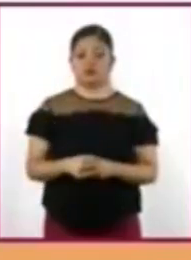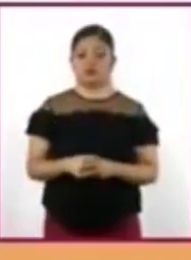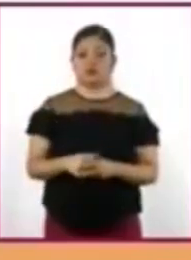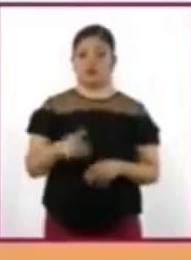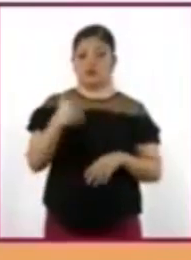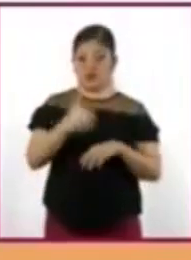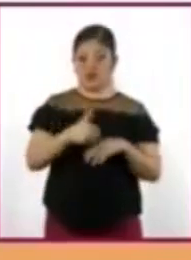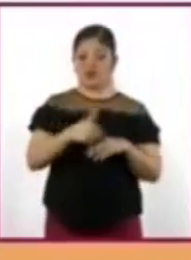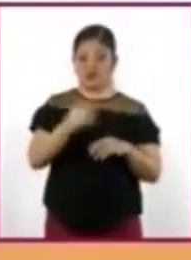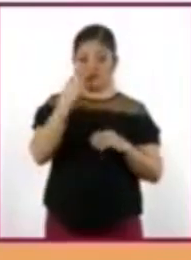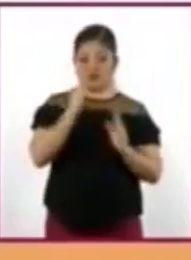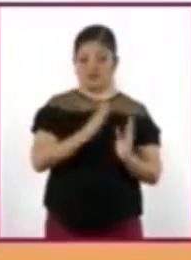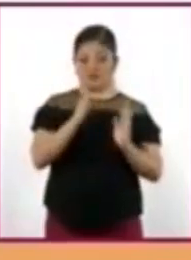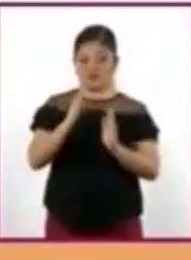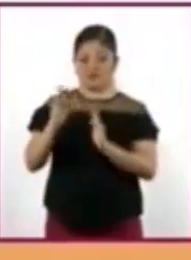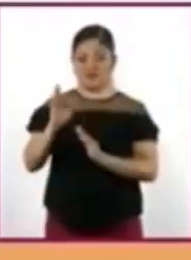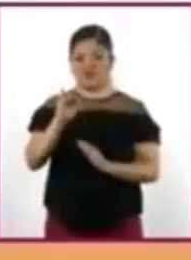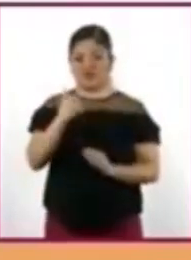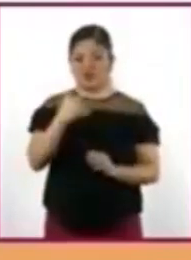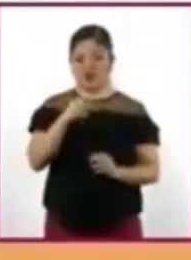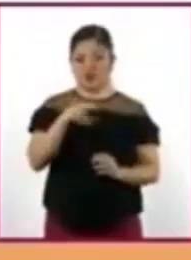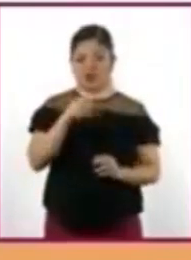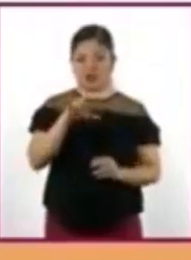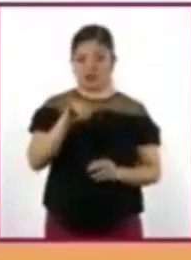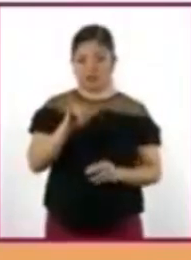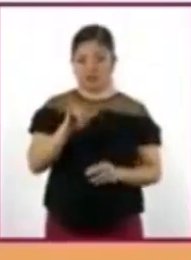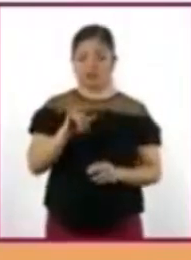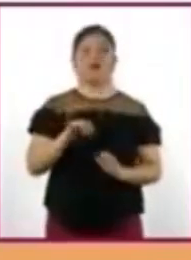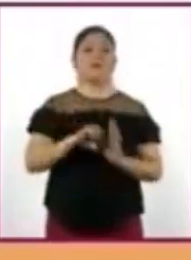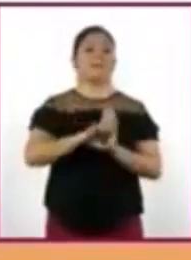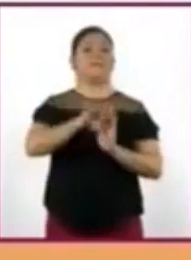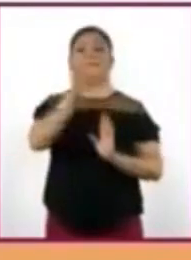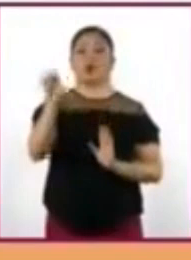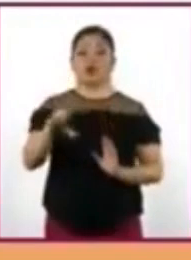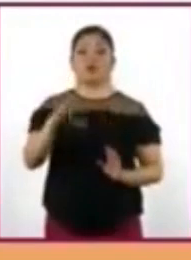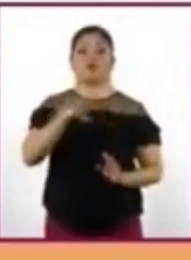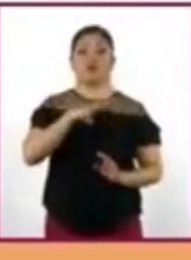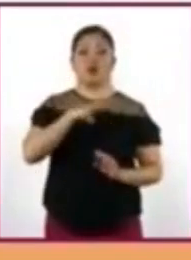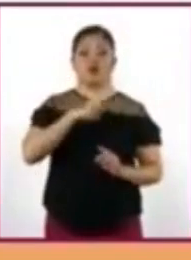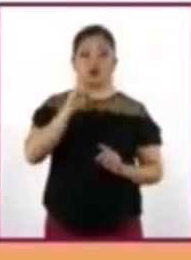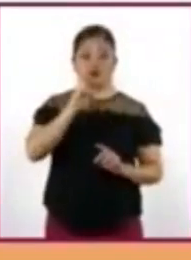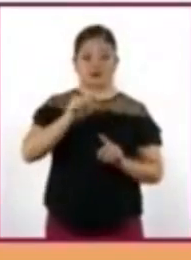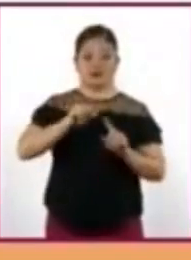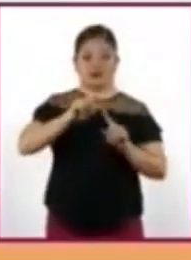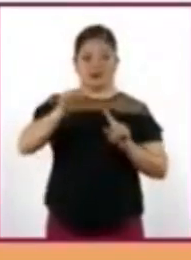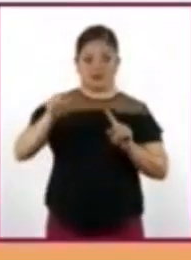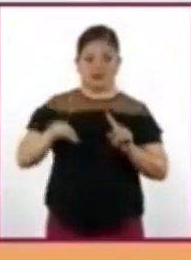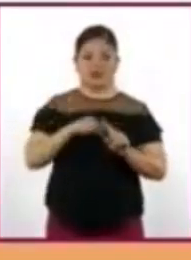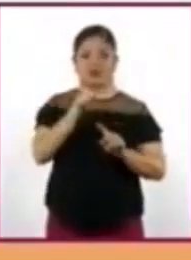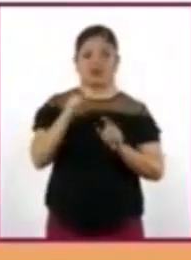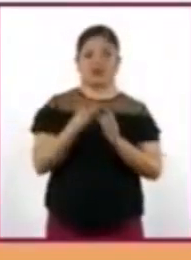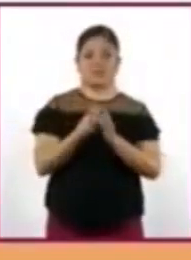de la sucesión de Fibonacci se encuentran, por ejemplo, en las espirales de las piñas